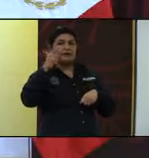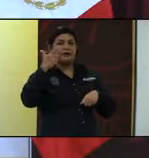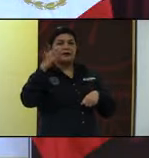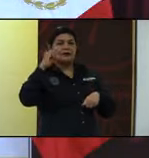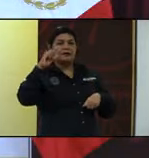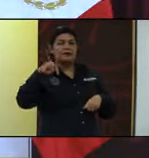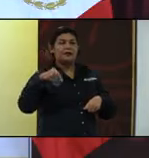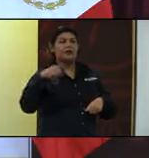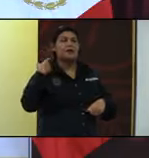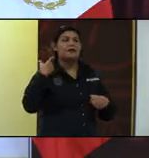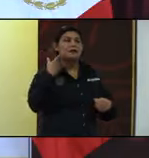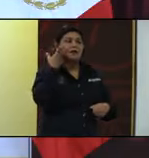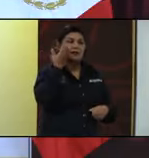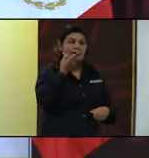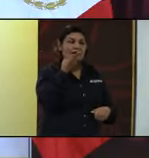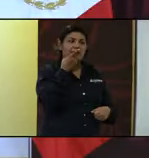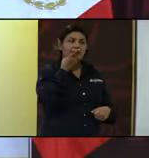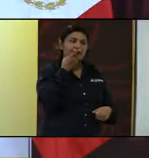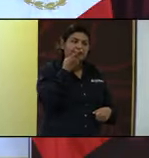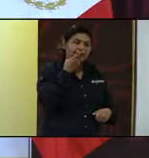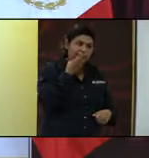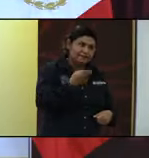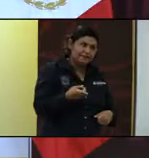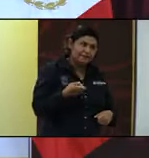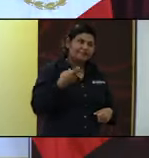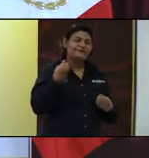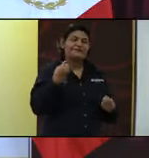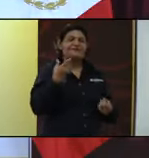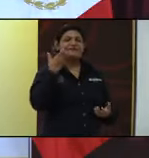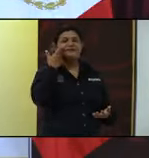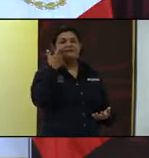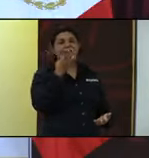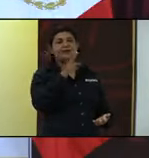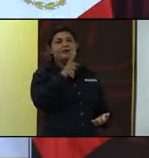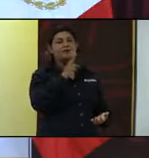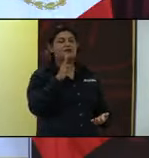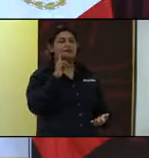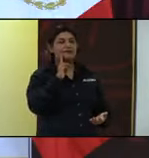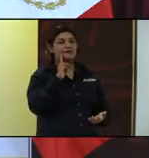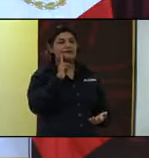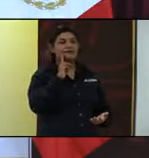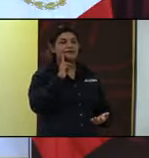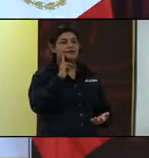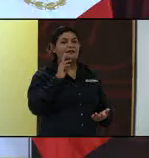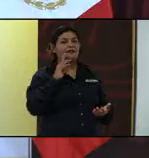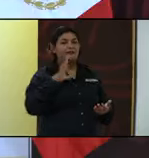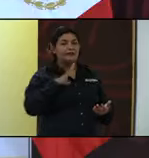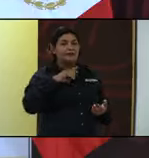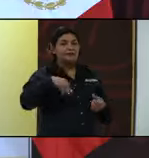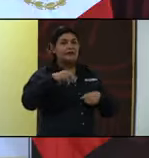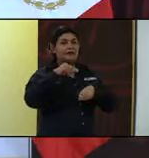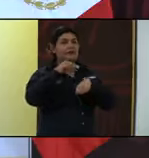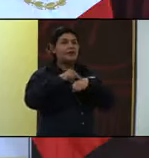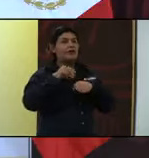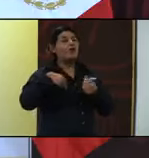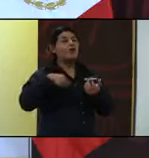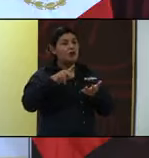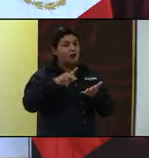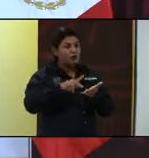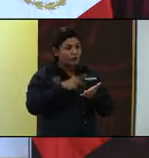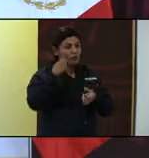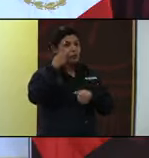Quiero informarles una grata, pero muy grata noticia. Va a estar aquí en Altamira nuevamente,